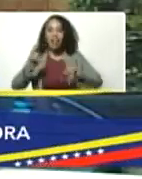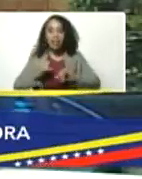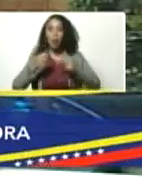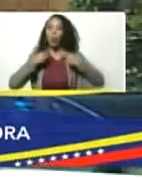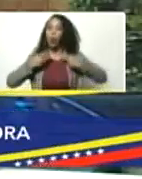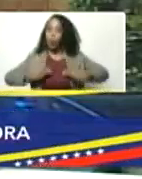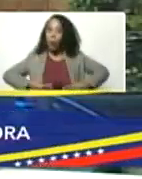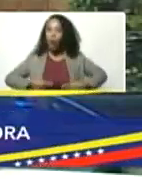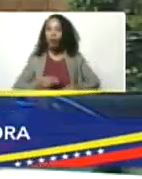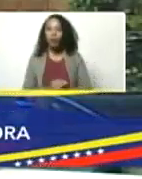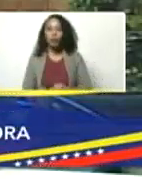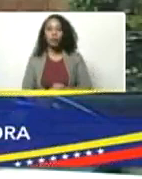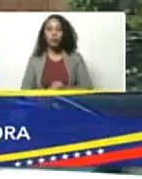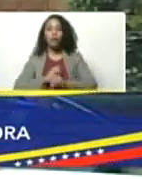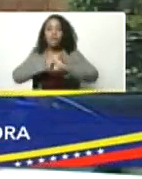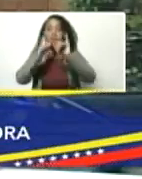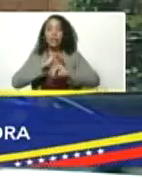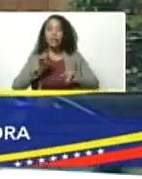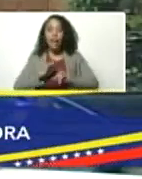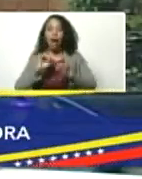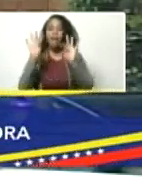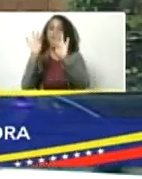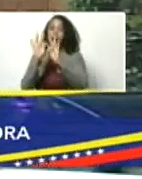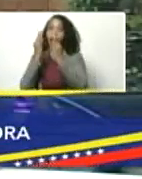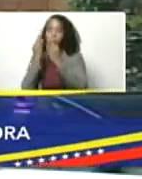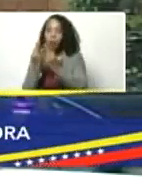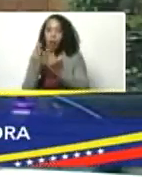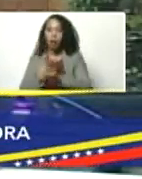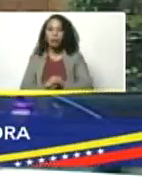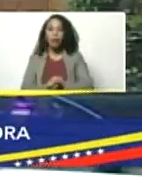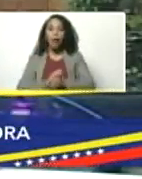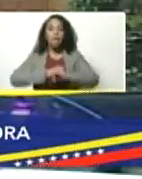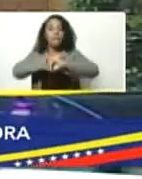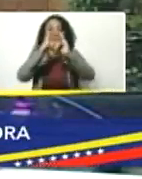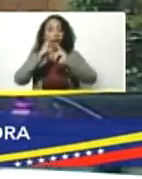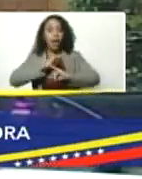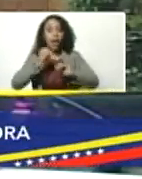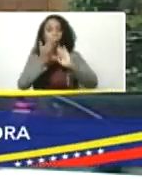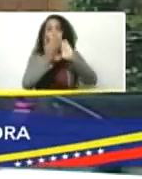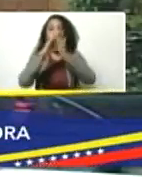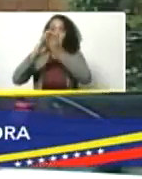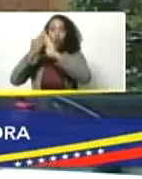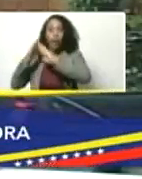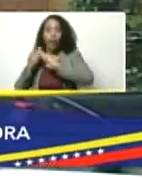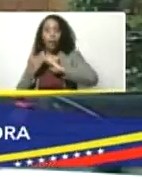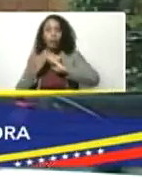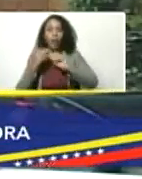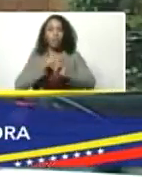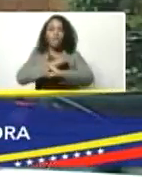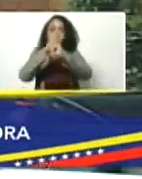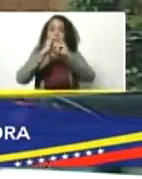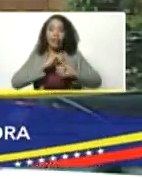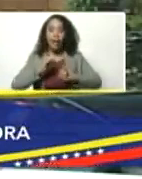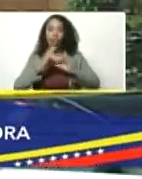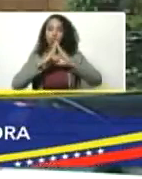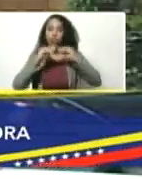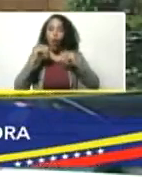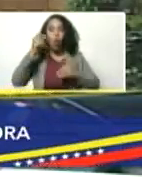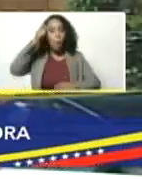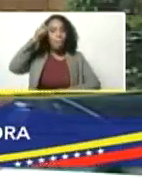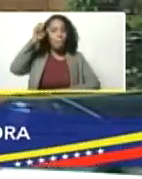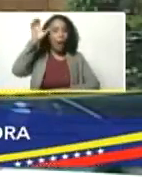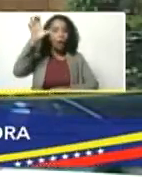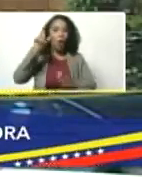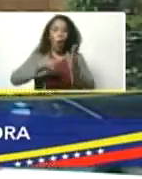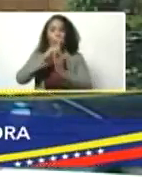humana, por la felicidad de la familia, por la felicidad de la comunidad, por la felicidad de todo un país. Para eso